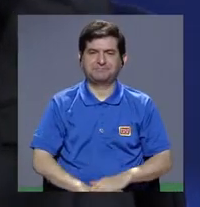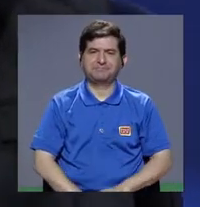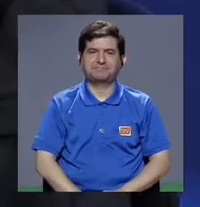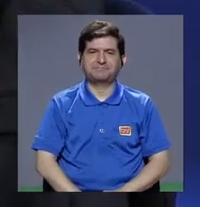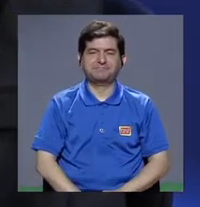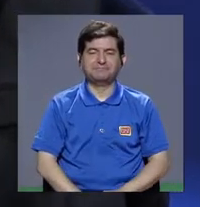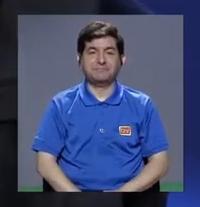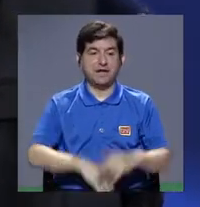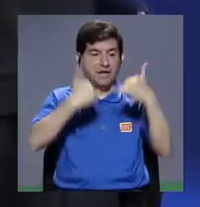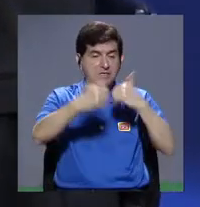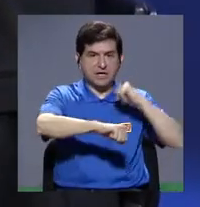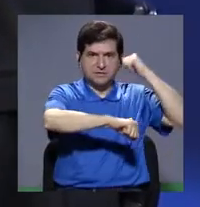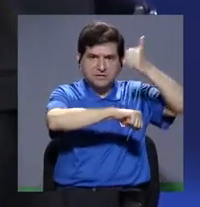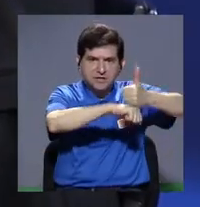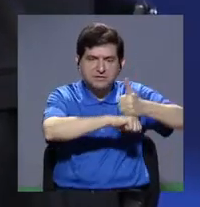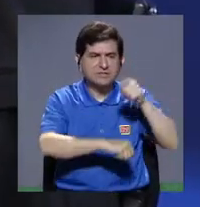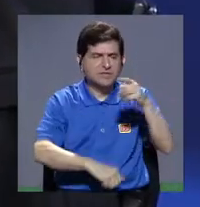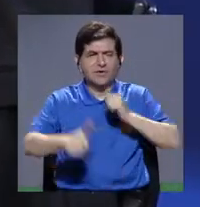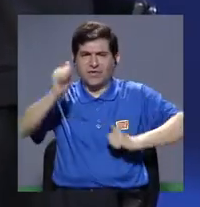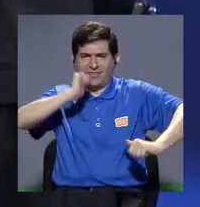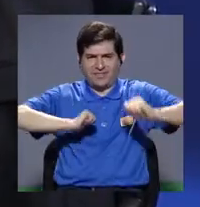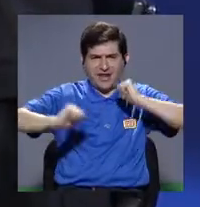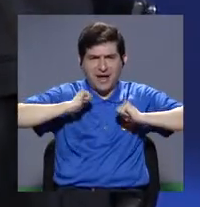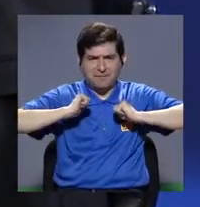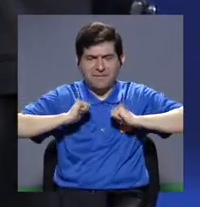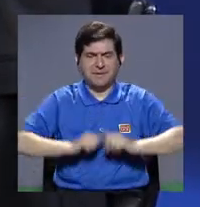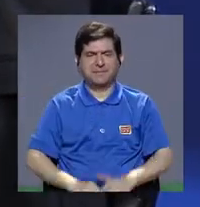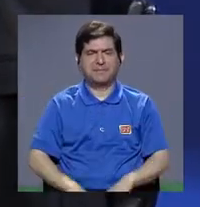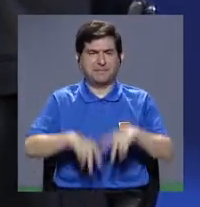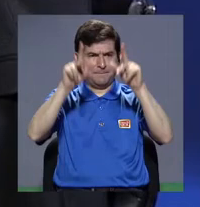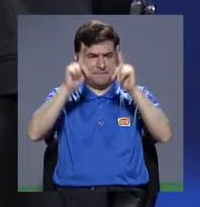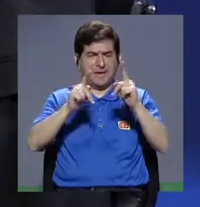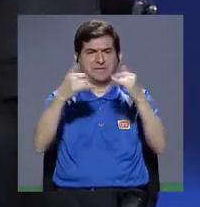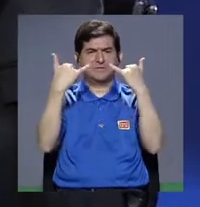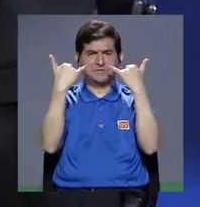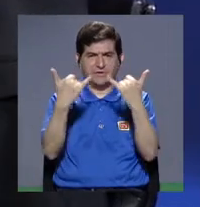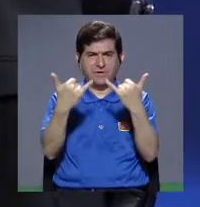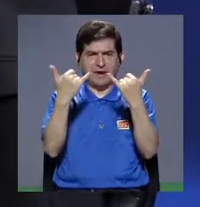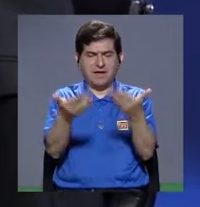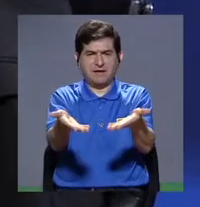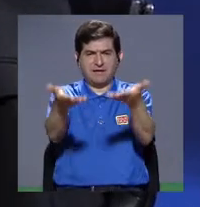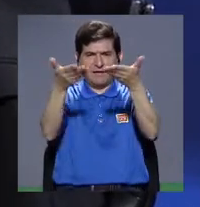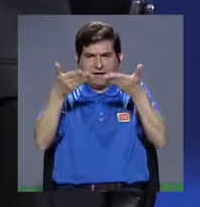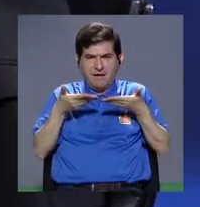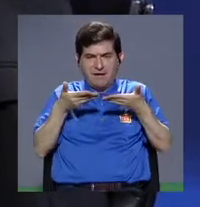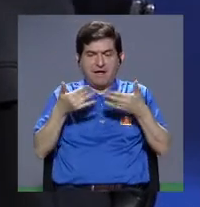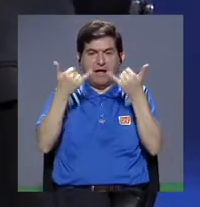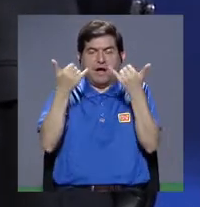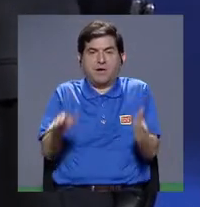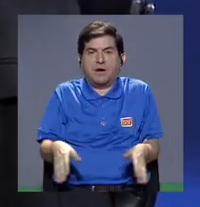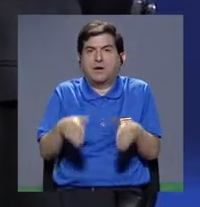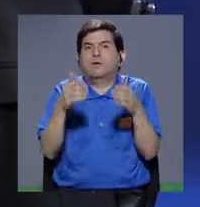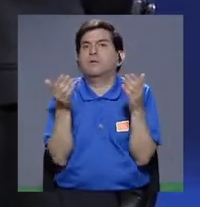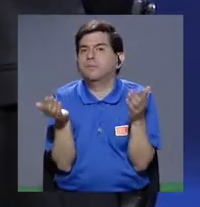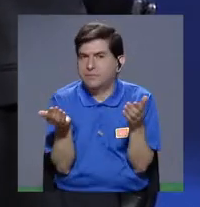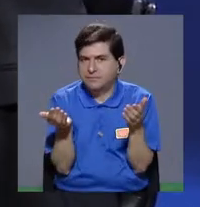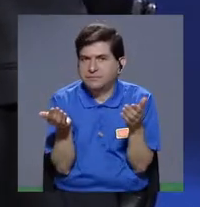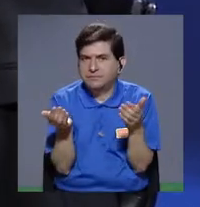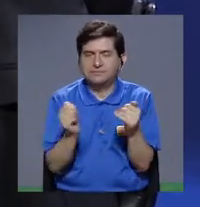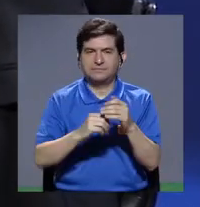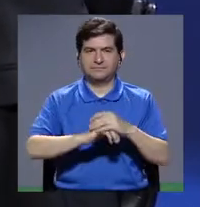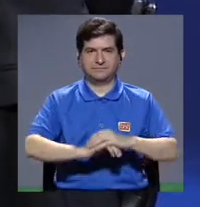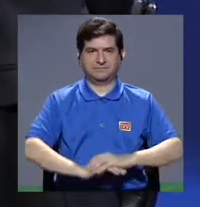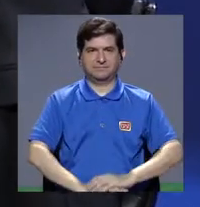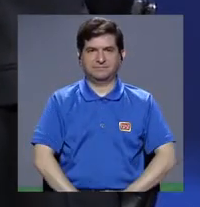ya ha montado sobre el drama que el personaje me lo ha indicado y ahora como me lo indica verdad este